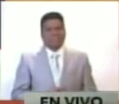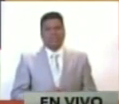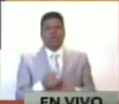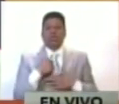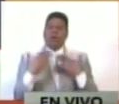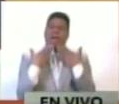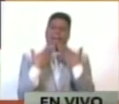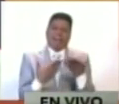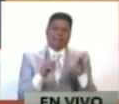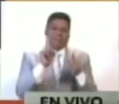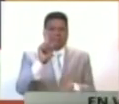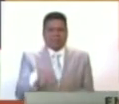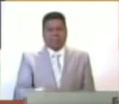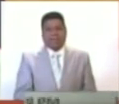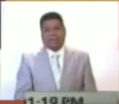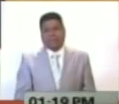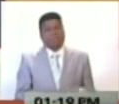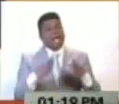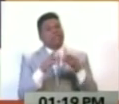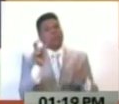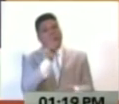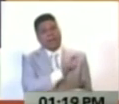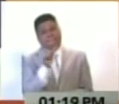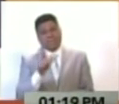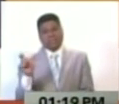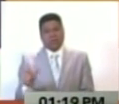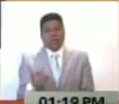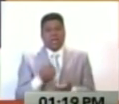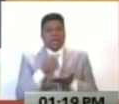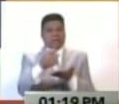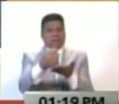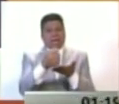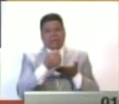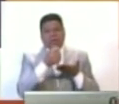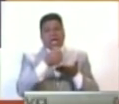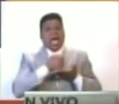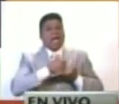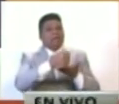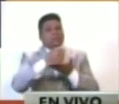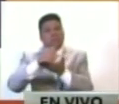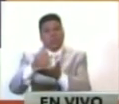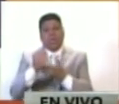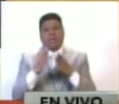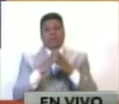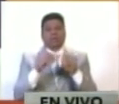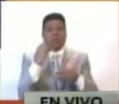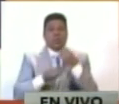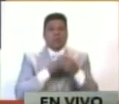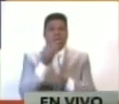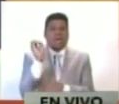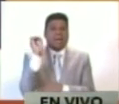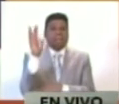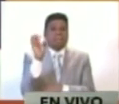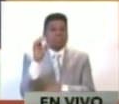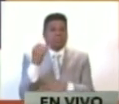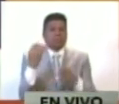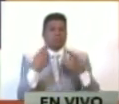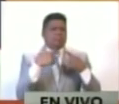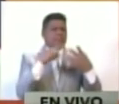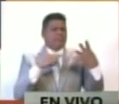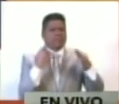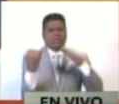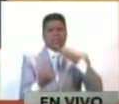agradecer a todas las personas que ayudaron a hacer posible esta cumbre, desde distintas instituciones.